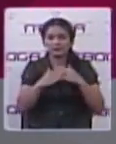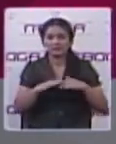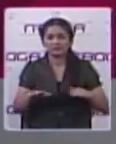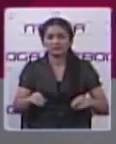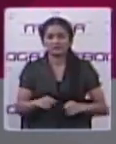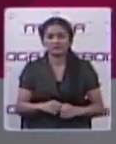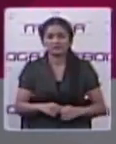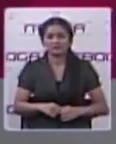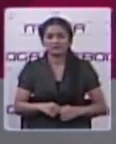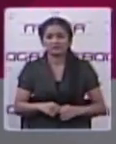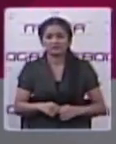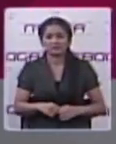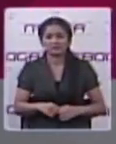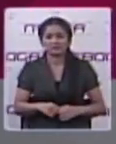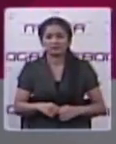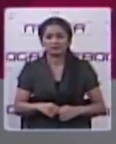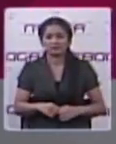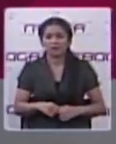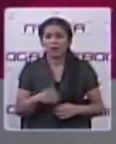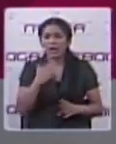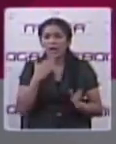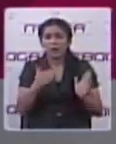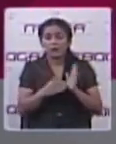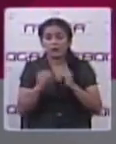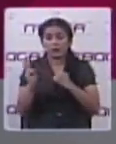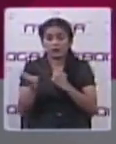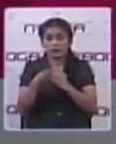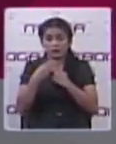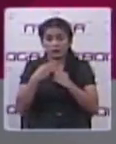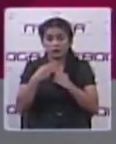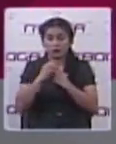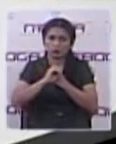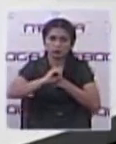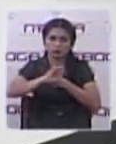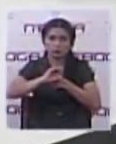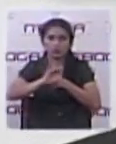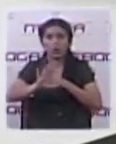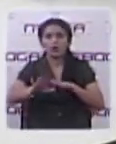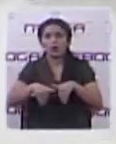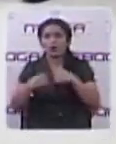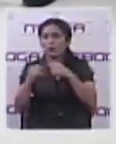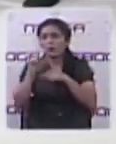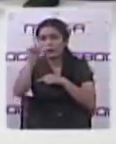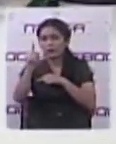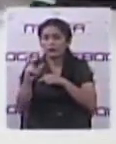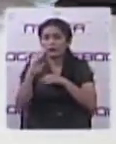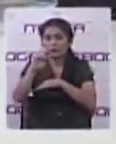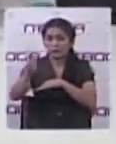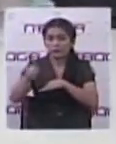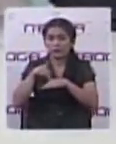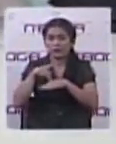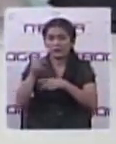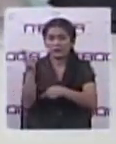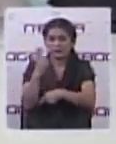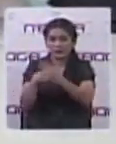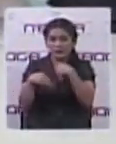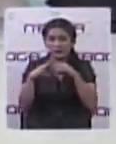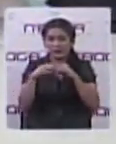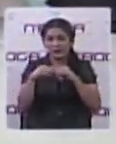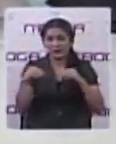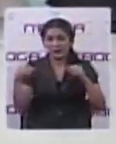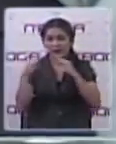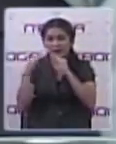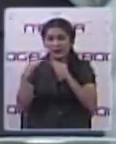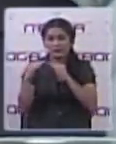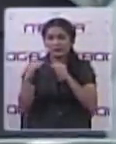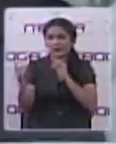un agente de bienes raíces en sus redes sociales, que podría ser una vía de contacto de un cliente? Las redes sociales llegaron a